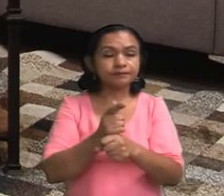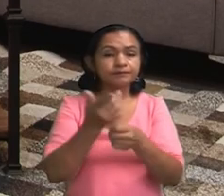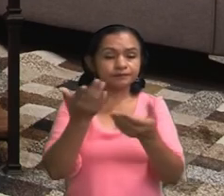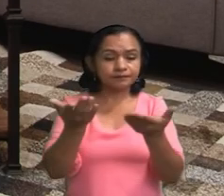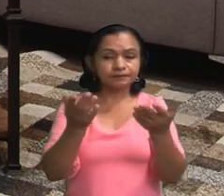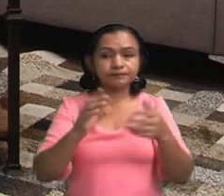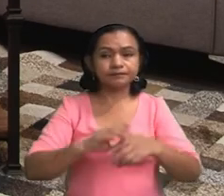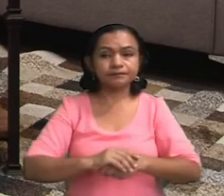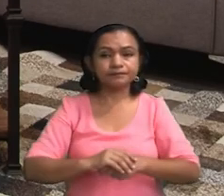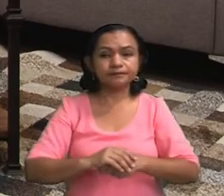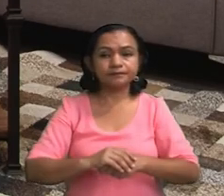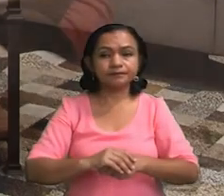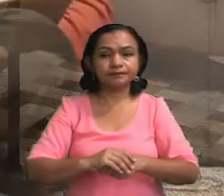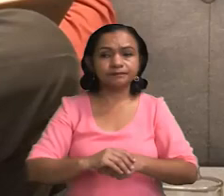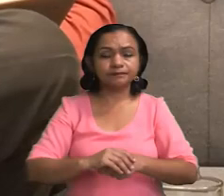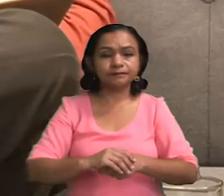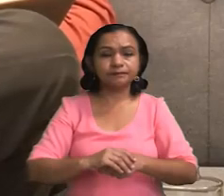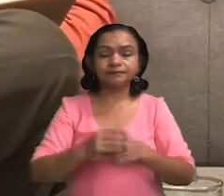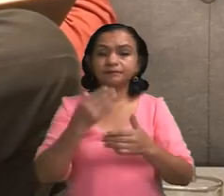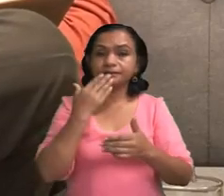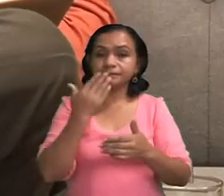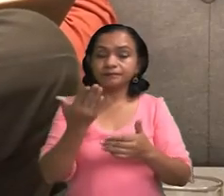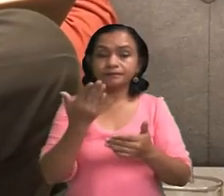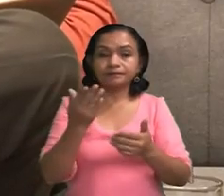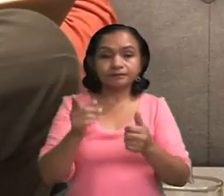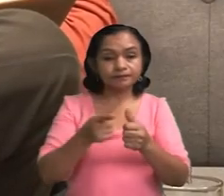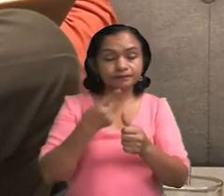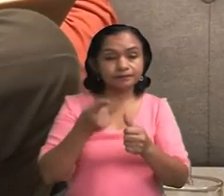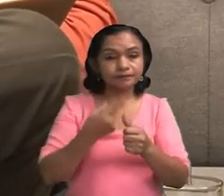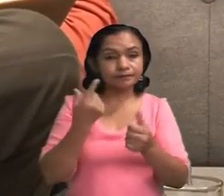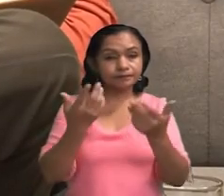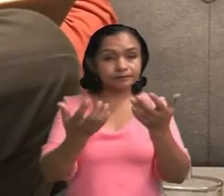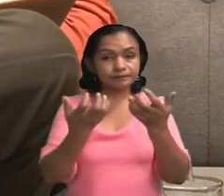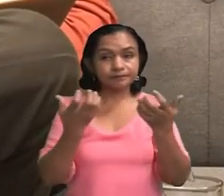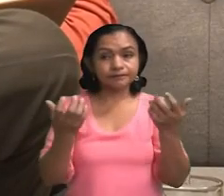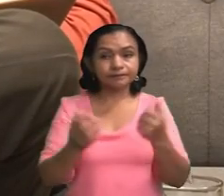el espacio, en un minuto. Bueno, en primer lugar quisiera